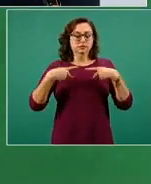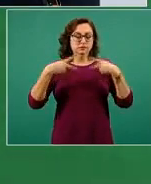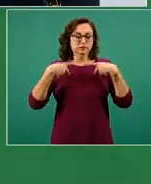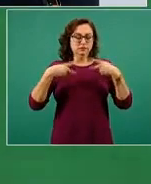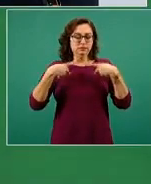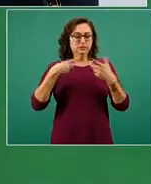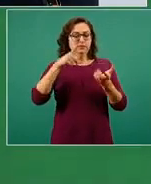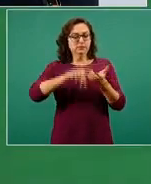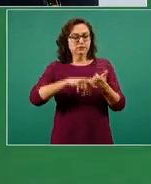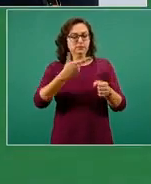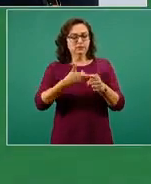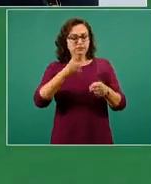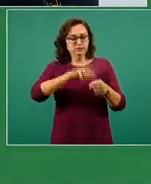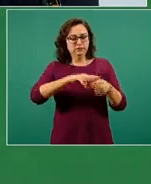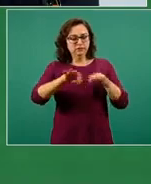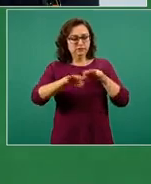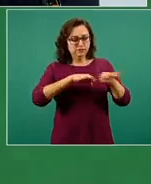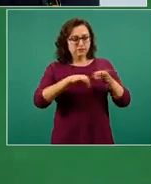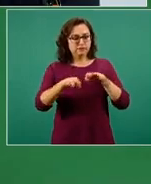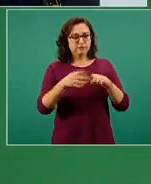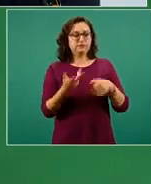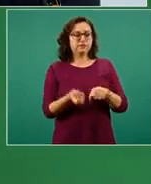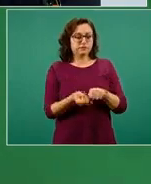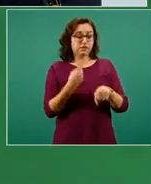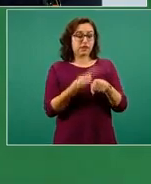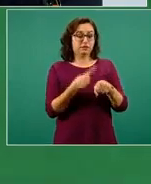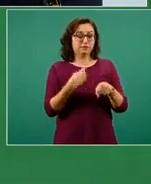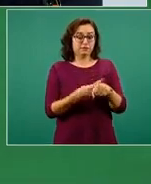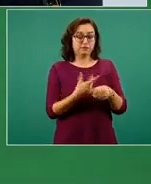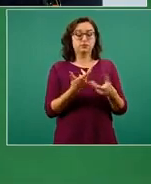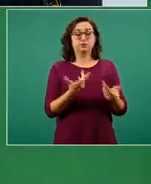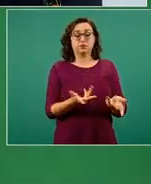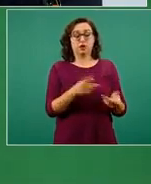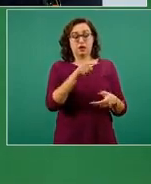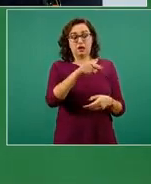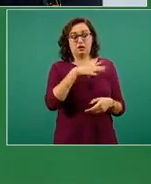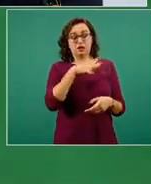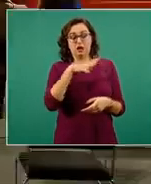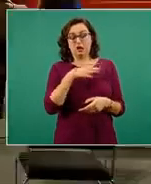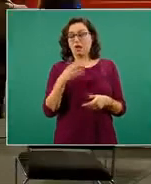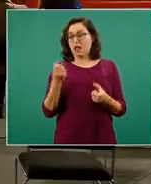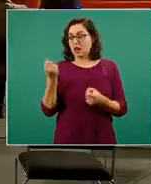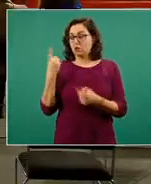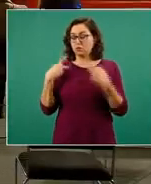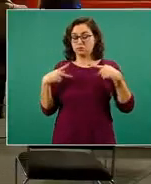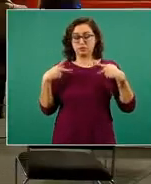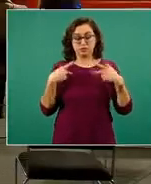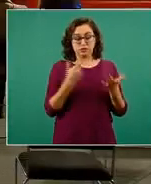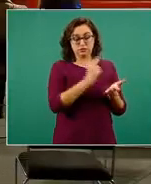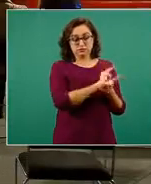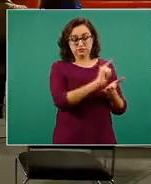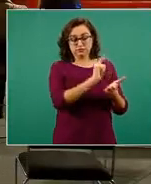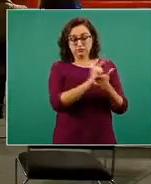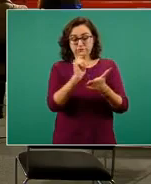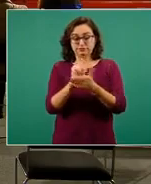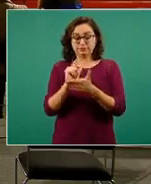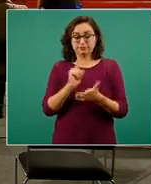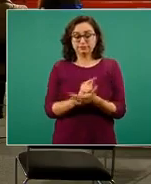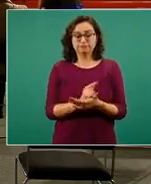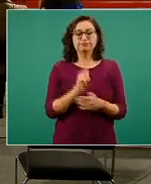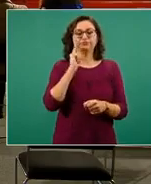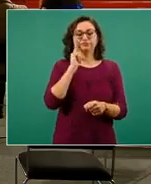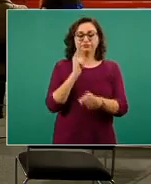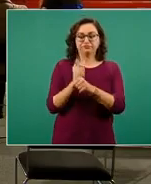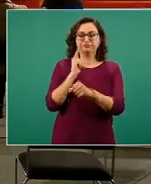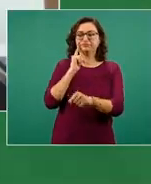que estaba en contacto con ellos, gente que hacía la limpieza, que fue una de las estadísticas más importantes que teníamos, cómo no